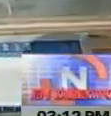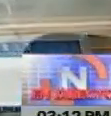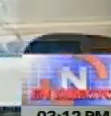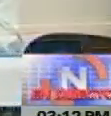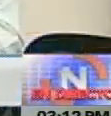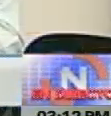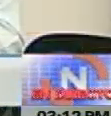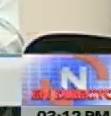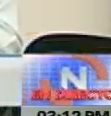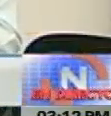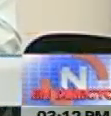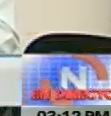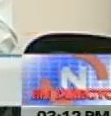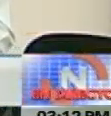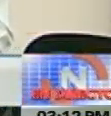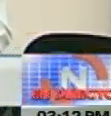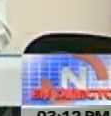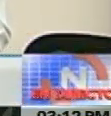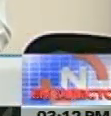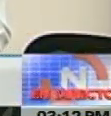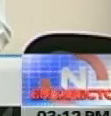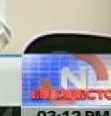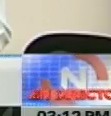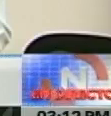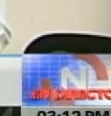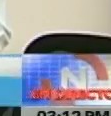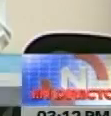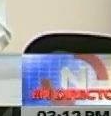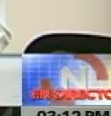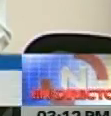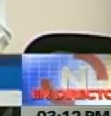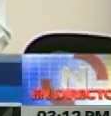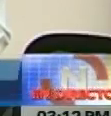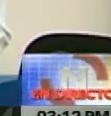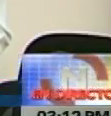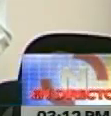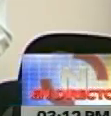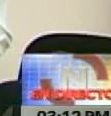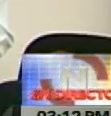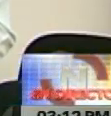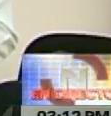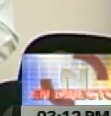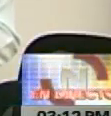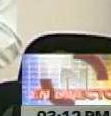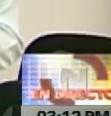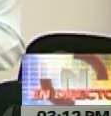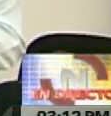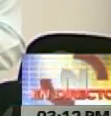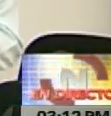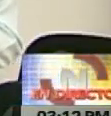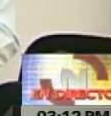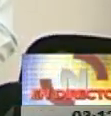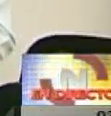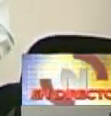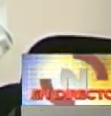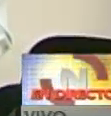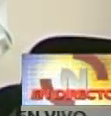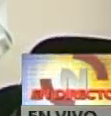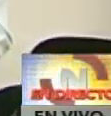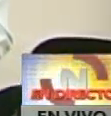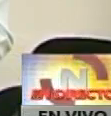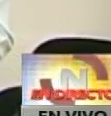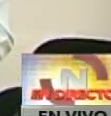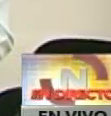Y en parte de la información, Lorena, desde el Palacio de Miraflores, la hora de la salsa, el programa radial, recuerden ustedes que ha iniciado el presidente de la